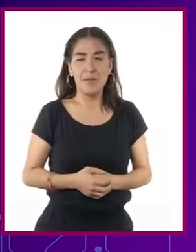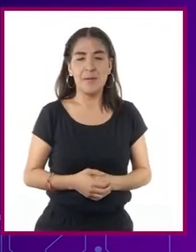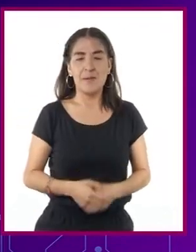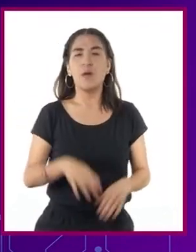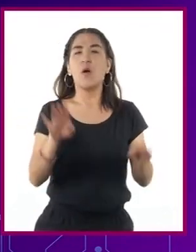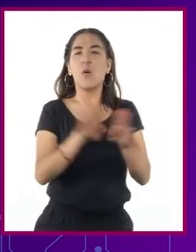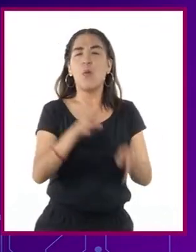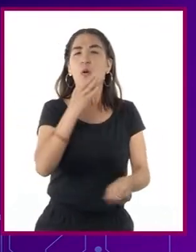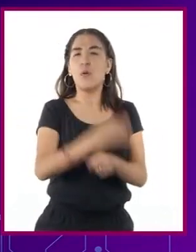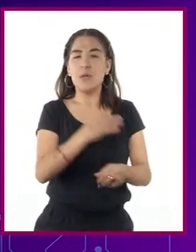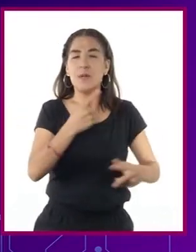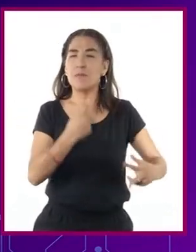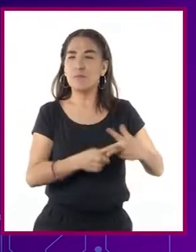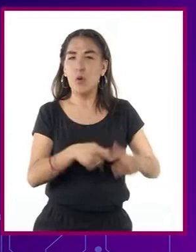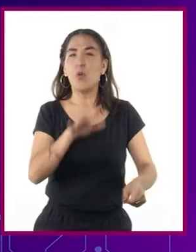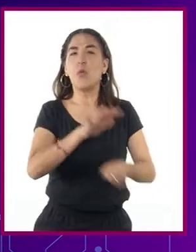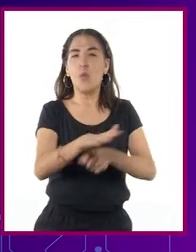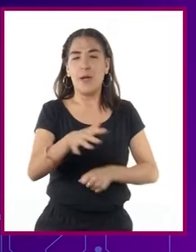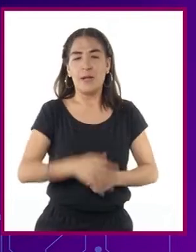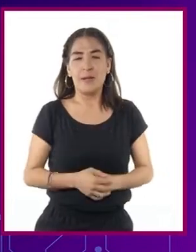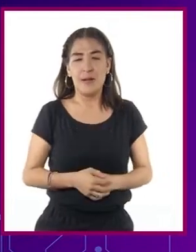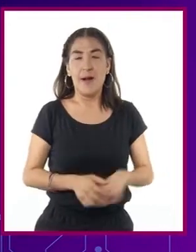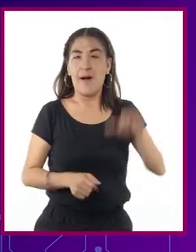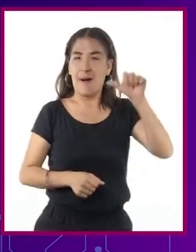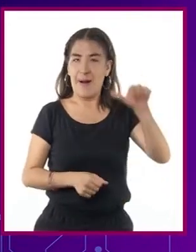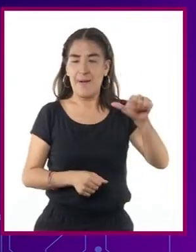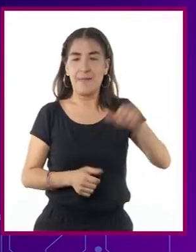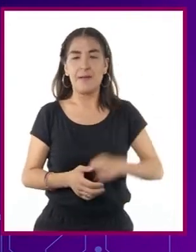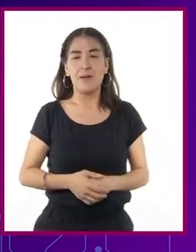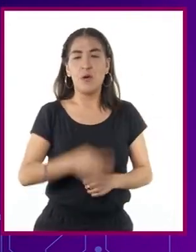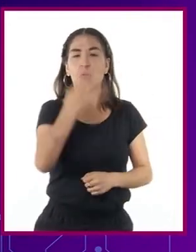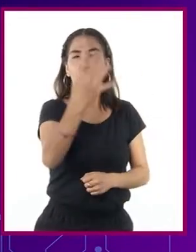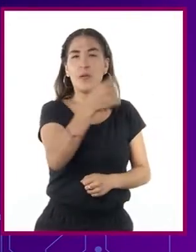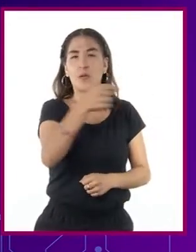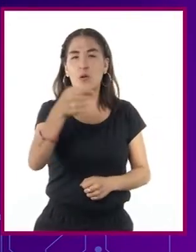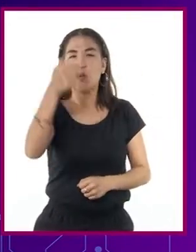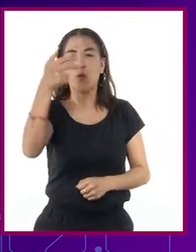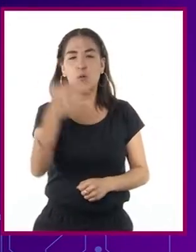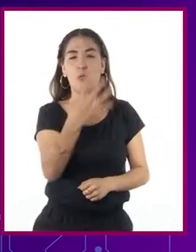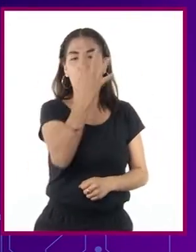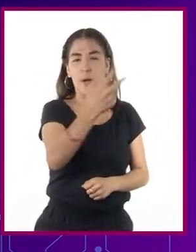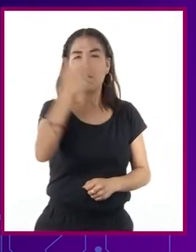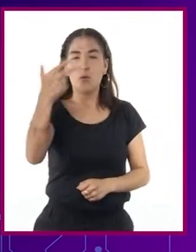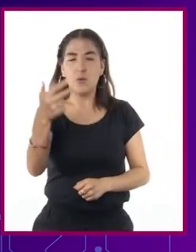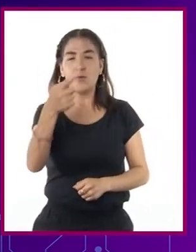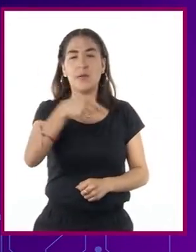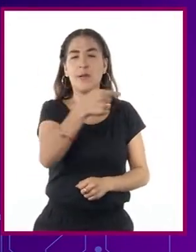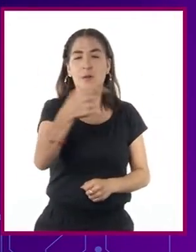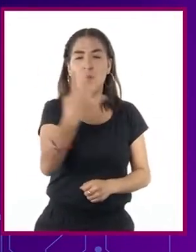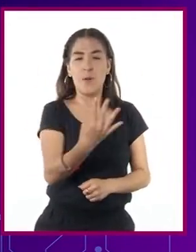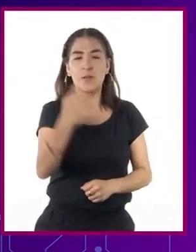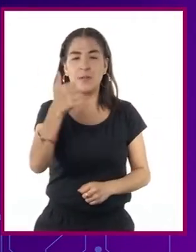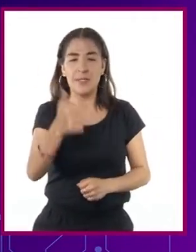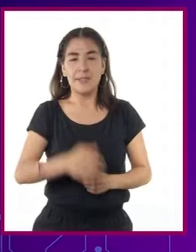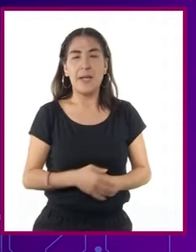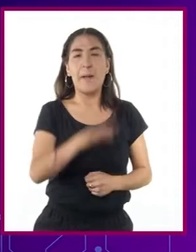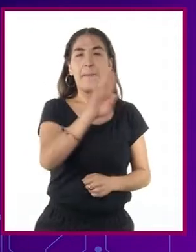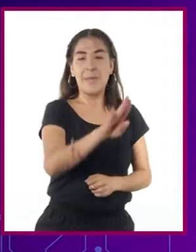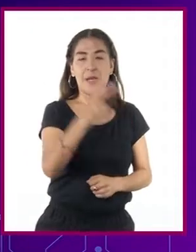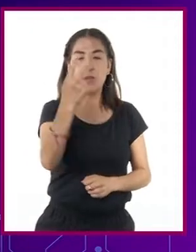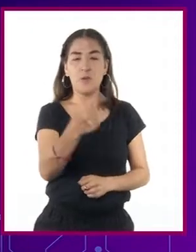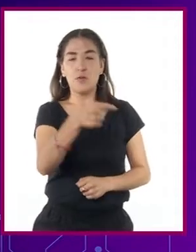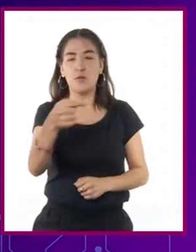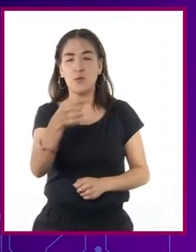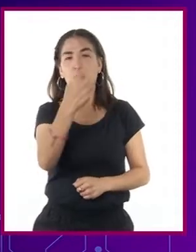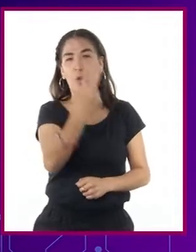cocientes que vamos a calcular son, inciso A, 4 a la 8 entre 4 a la 6, inciso B, 2 a la cuarta